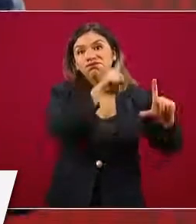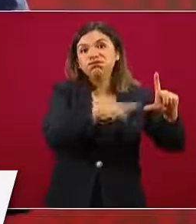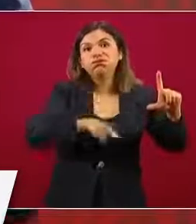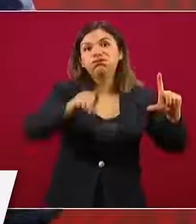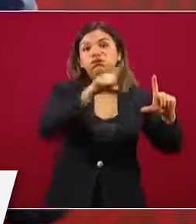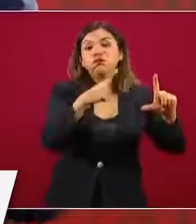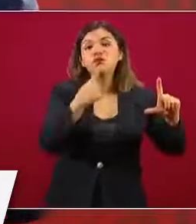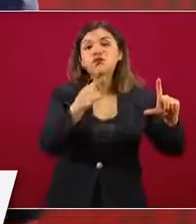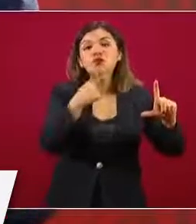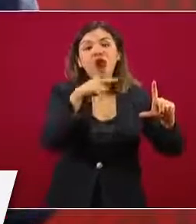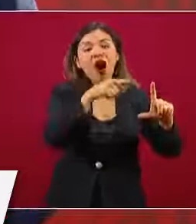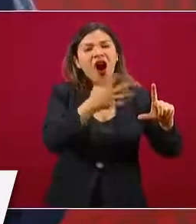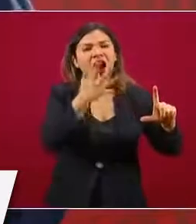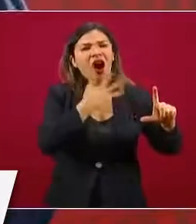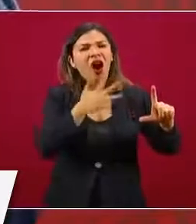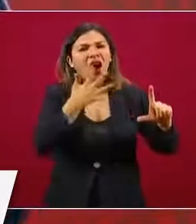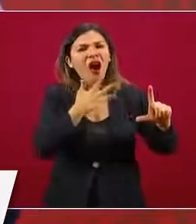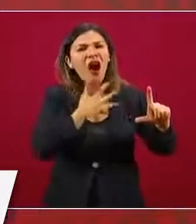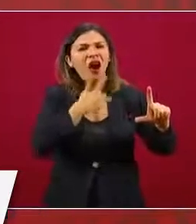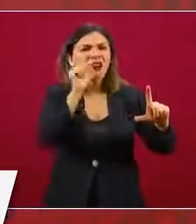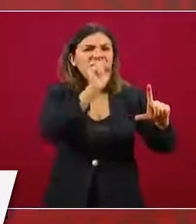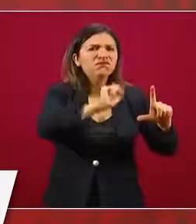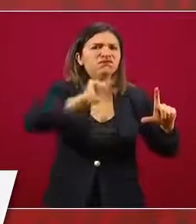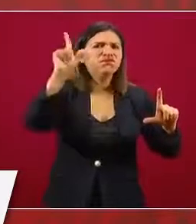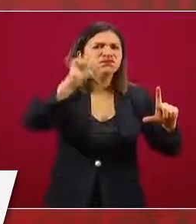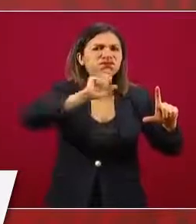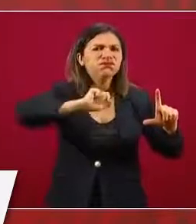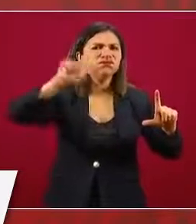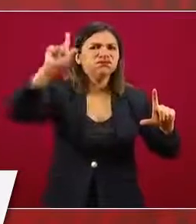es donde se dan las grandes